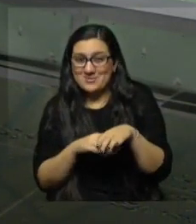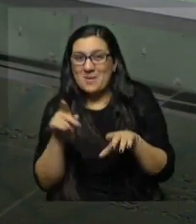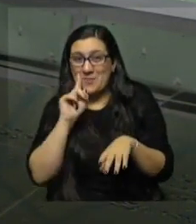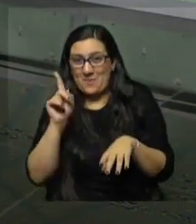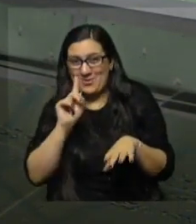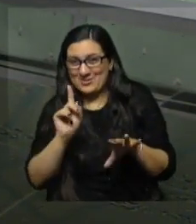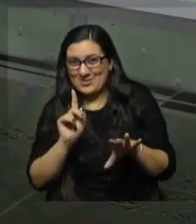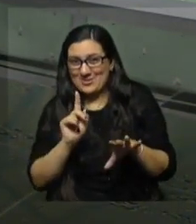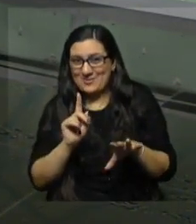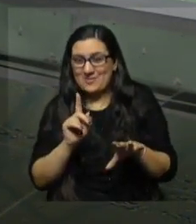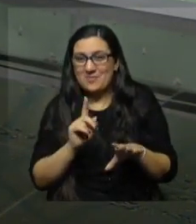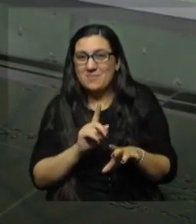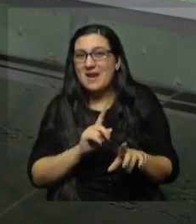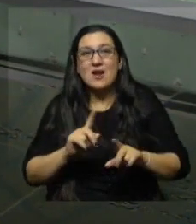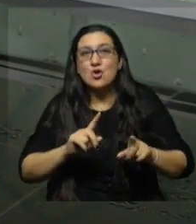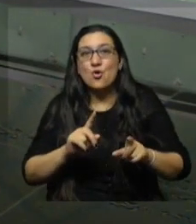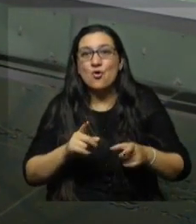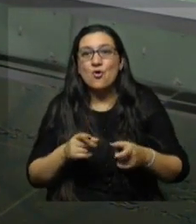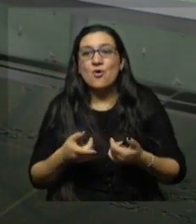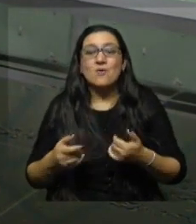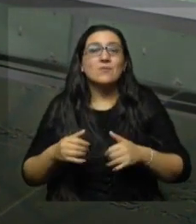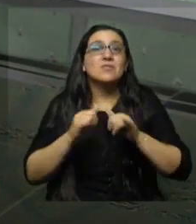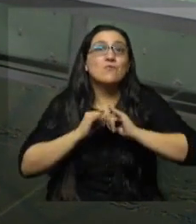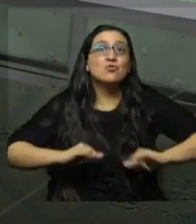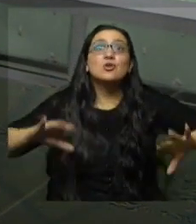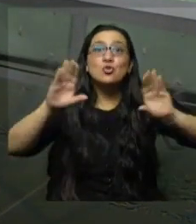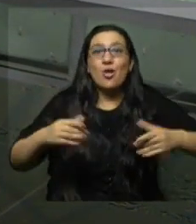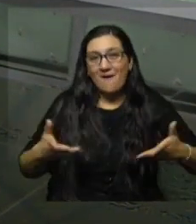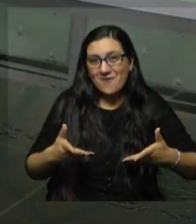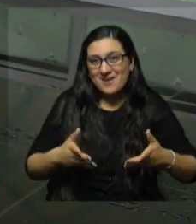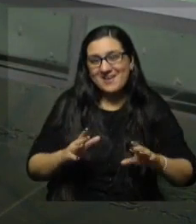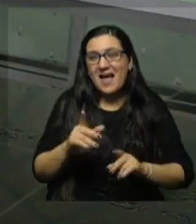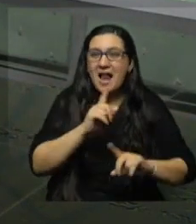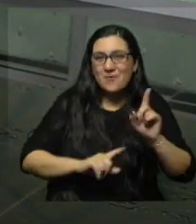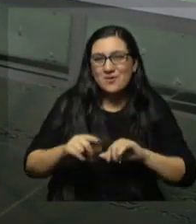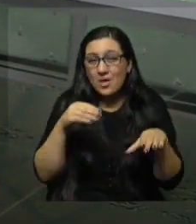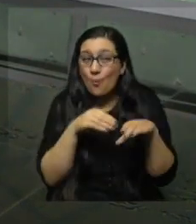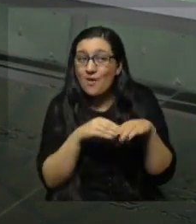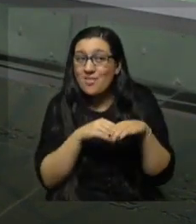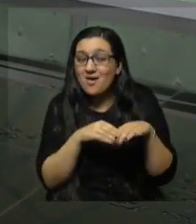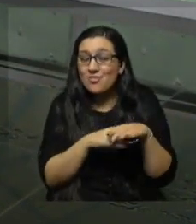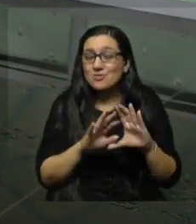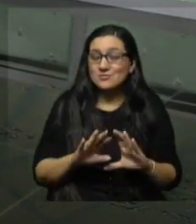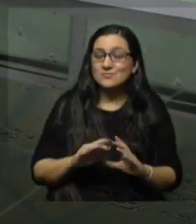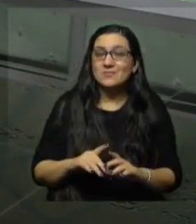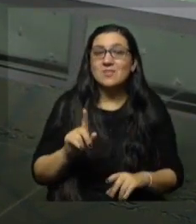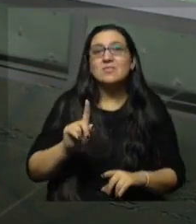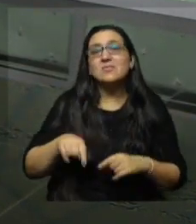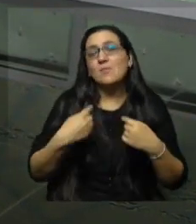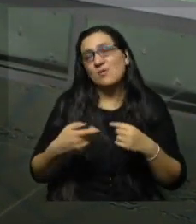no quemar todo el asado de entrada y dejar reservado, ¿no? Pensando en eso, ¿no? O sea, eso después depende